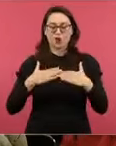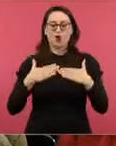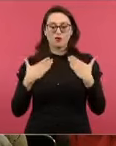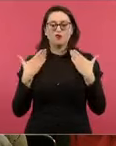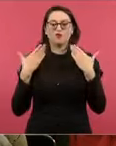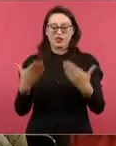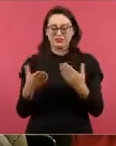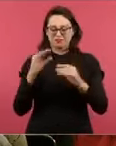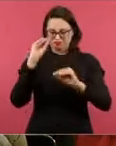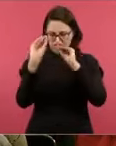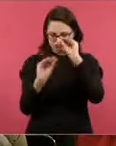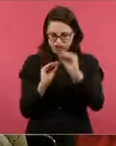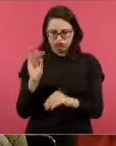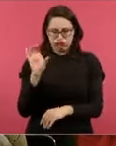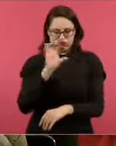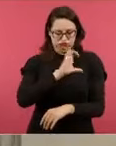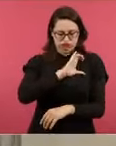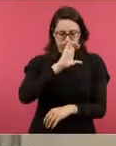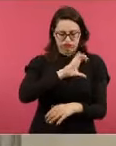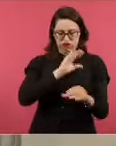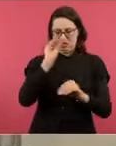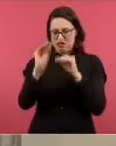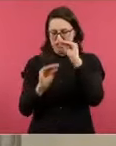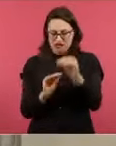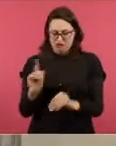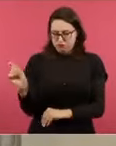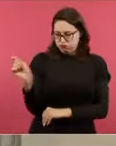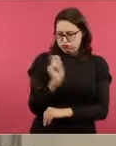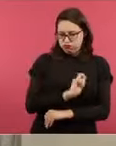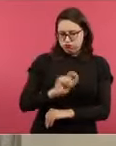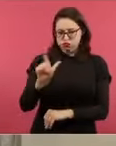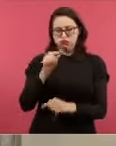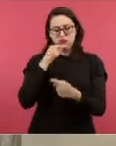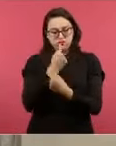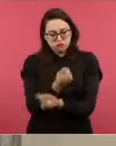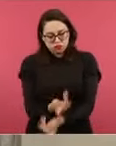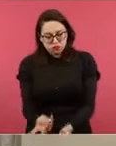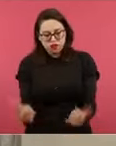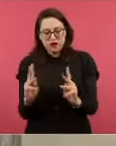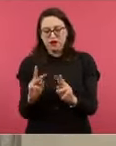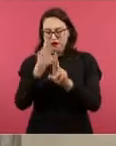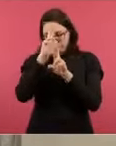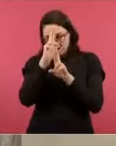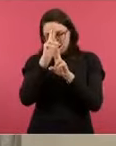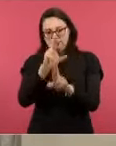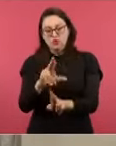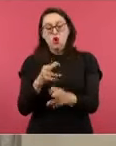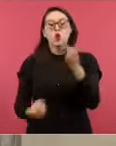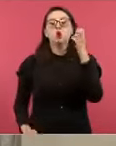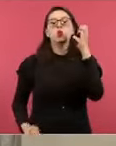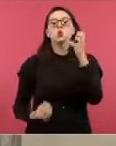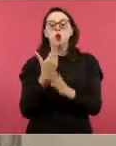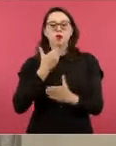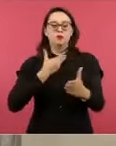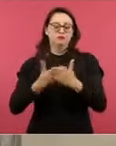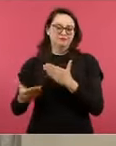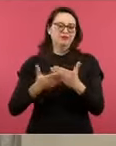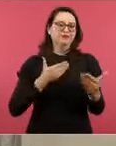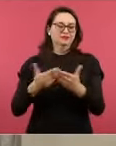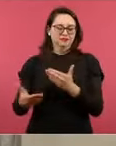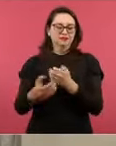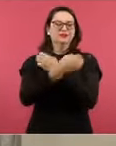con cariño, profesionalismo y respeto para las infancias en un modelo educativo que queda perfecto para nuestros